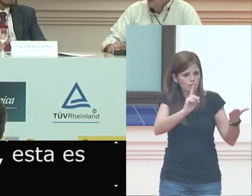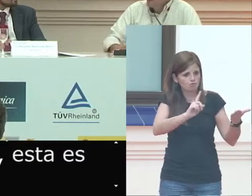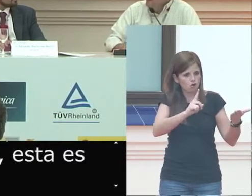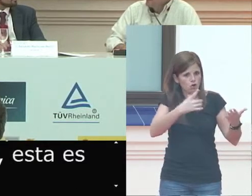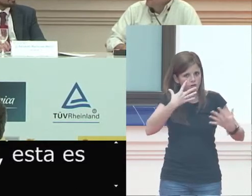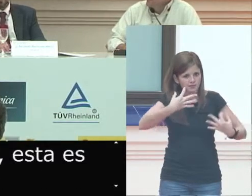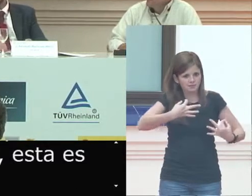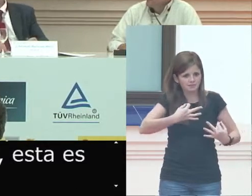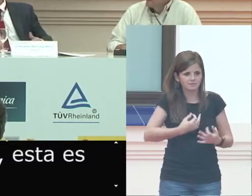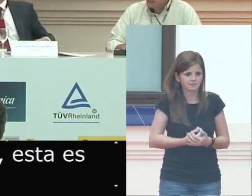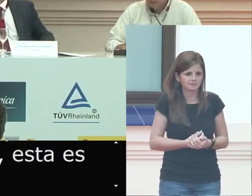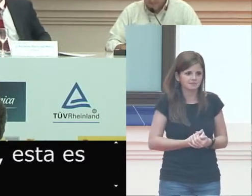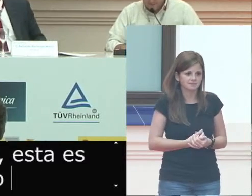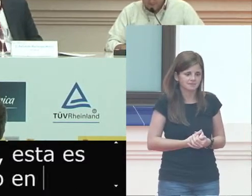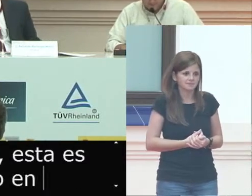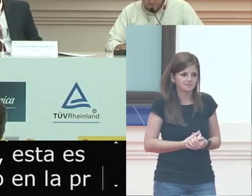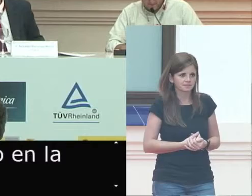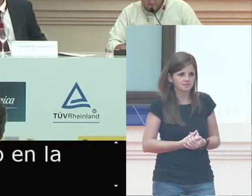utilizar.